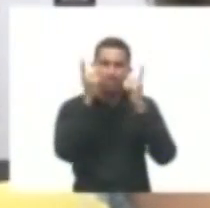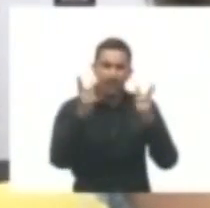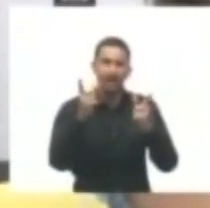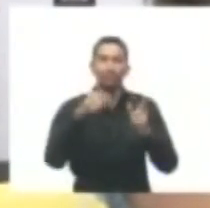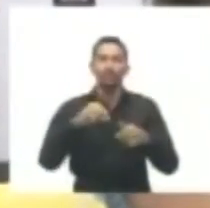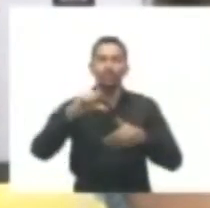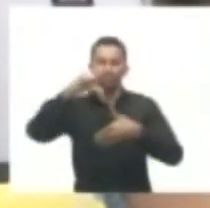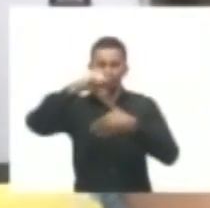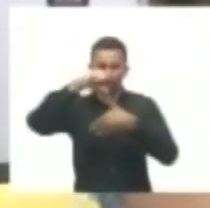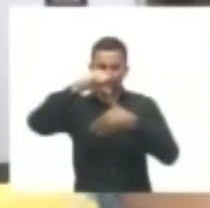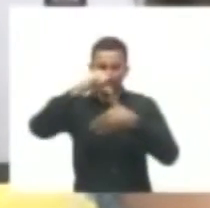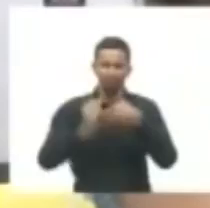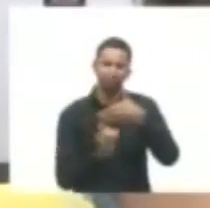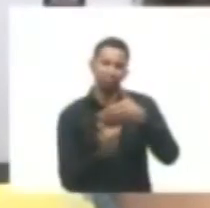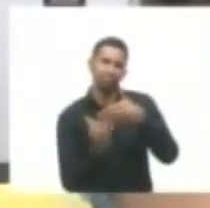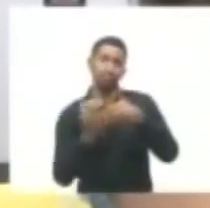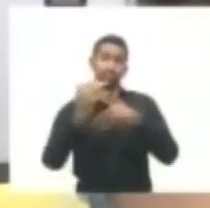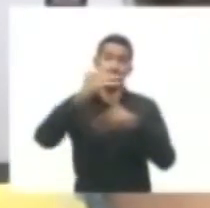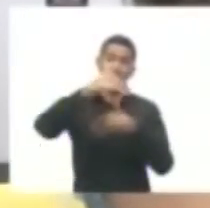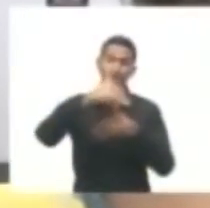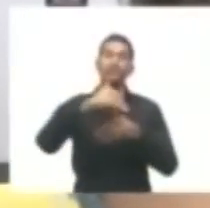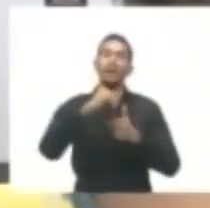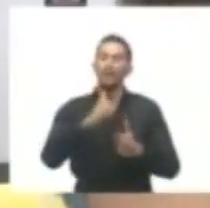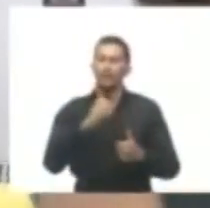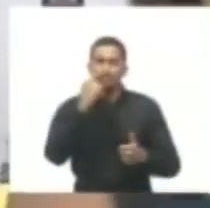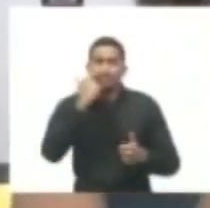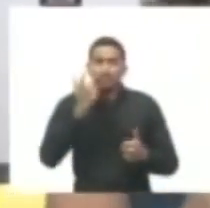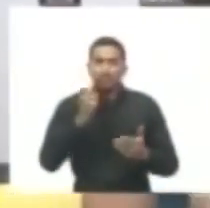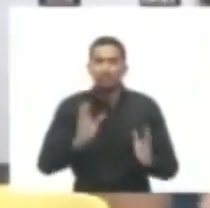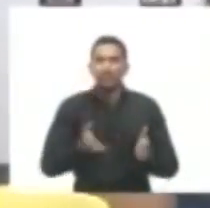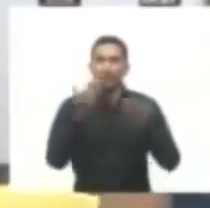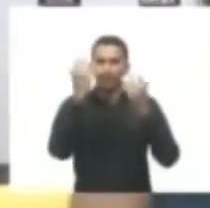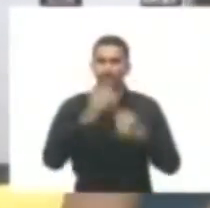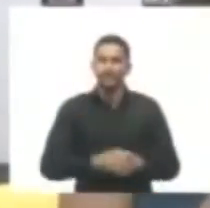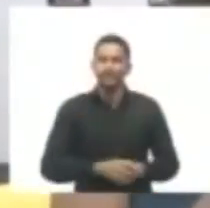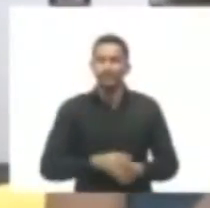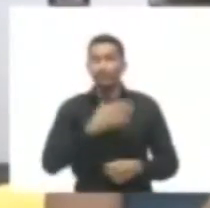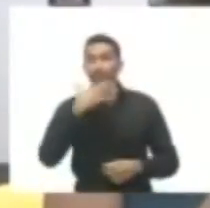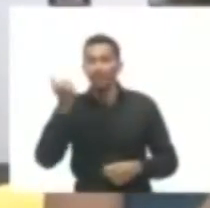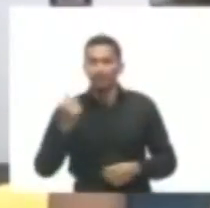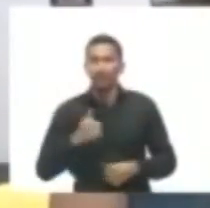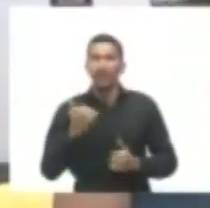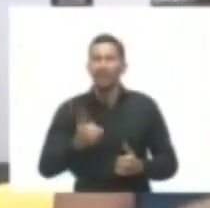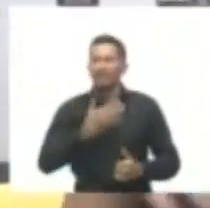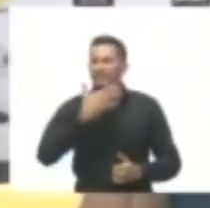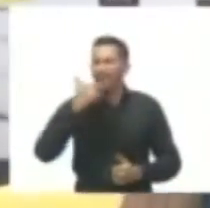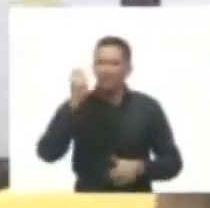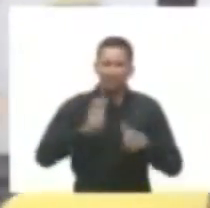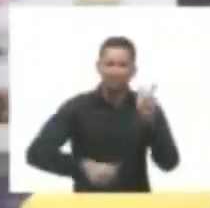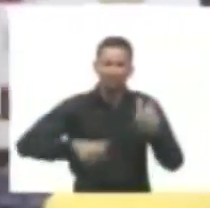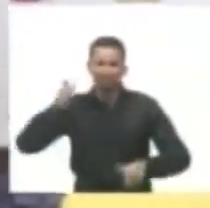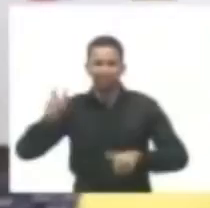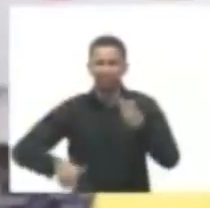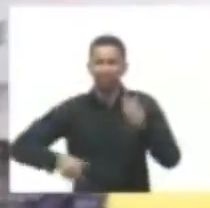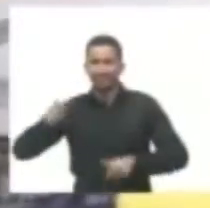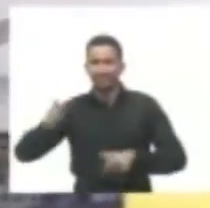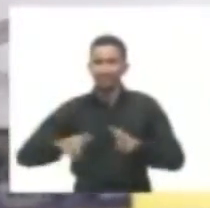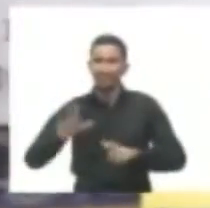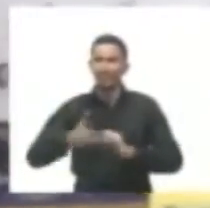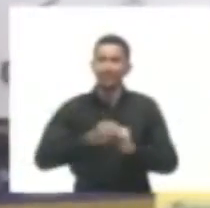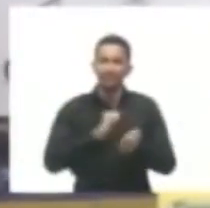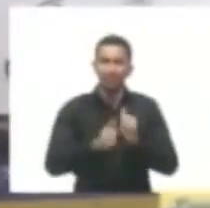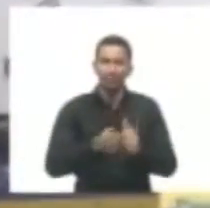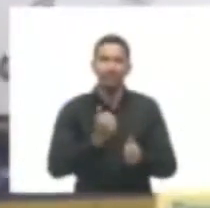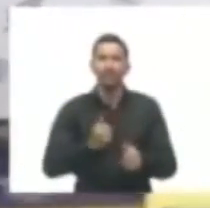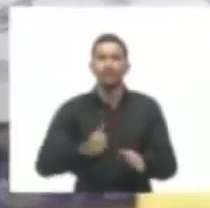de toda Sudamérica, y bueno, lo mejor. Exponentes, ya saben, los mejores exponentes de este deporte, Buchácara